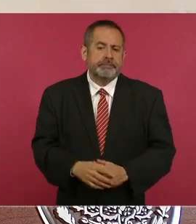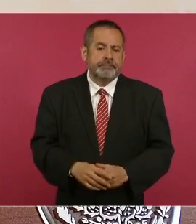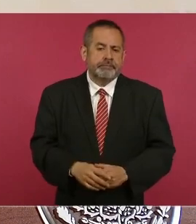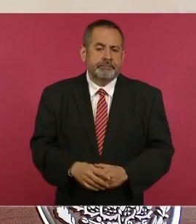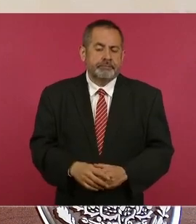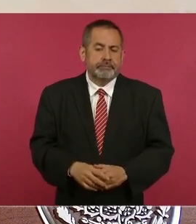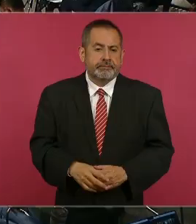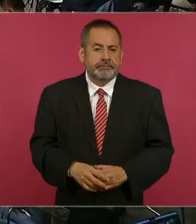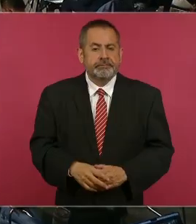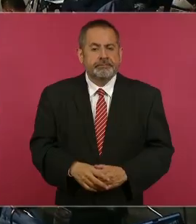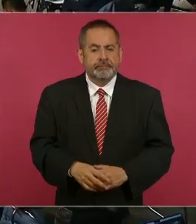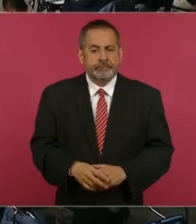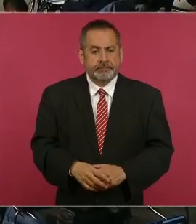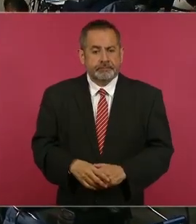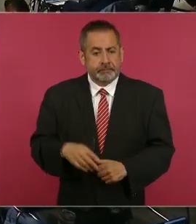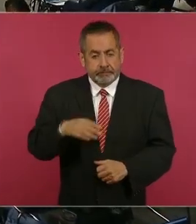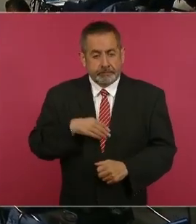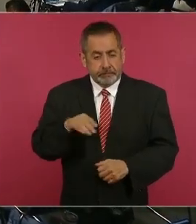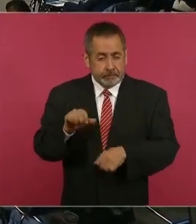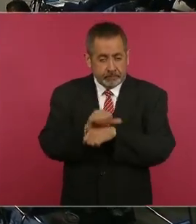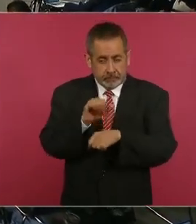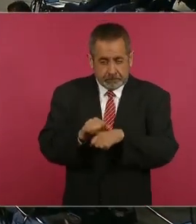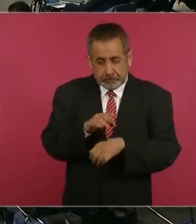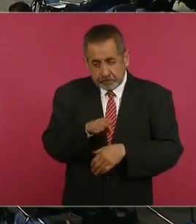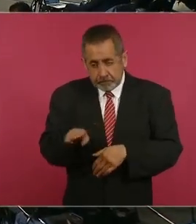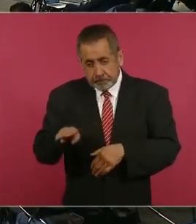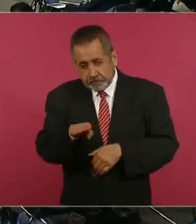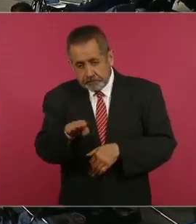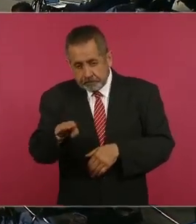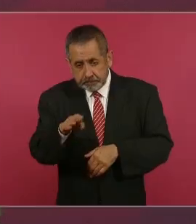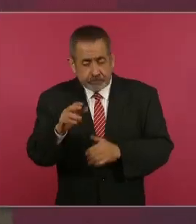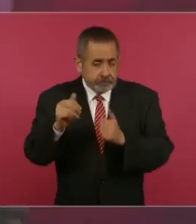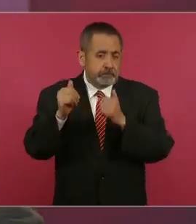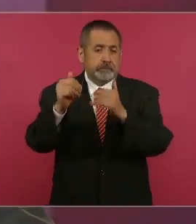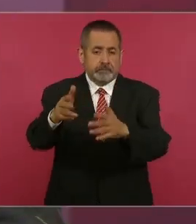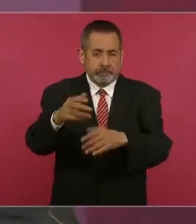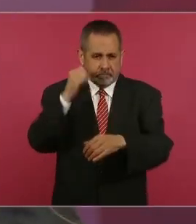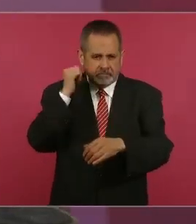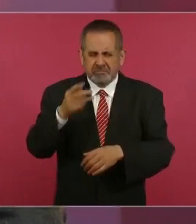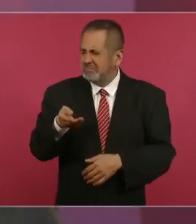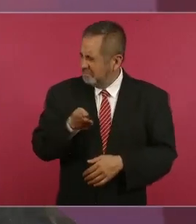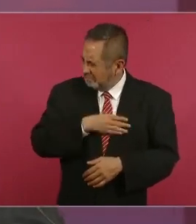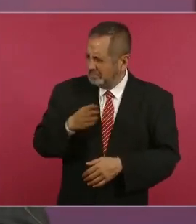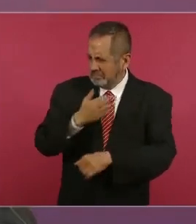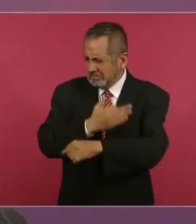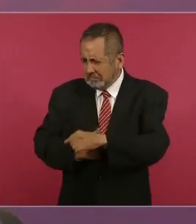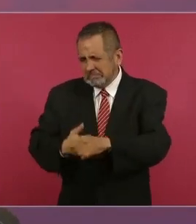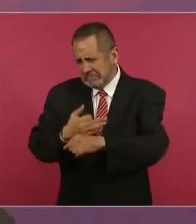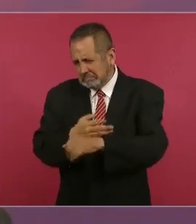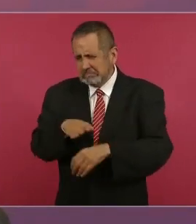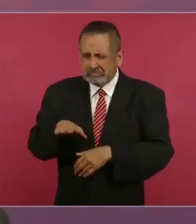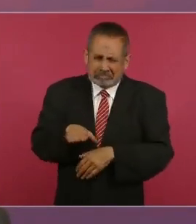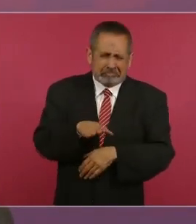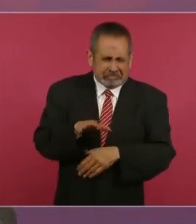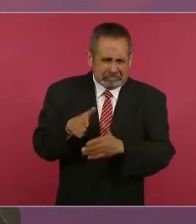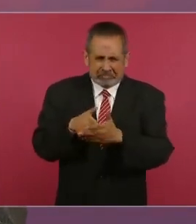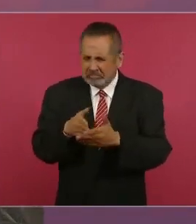Por donde pasábamos. Y qué bueno que tardamos en llegar a Acapulco,